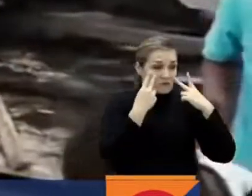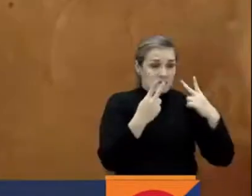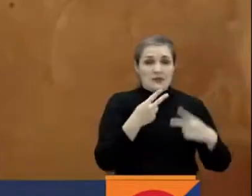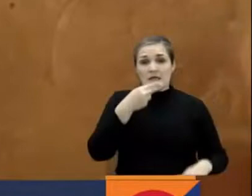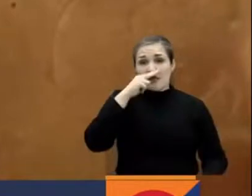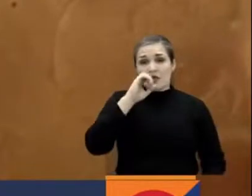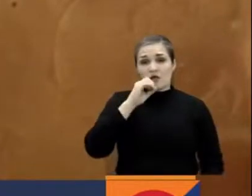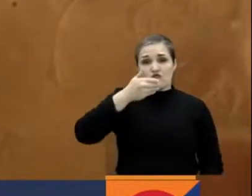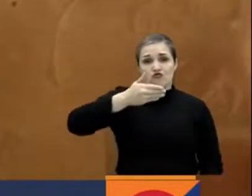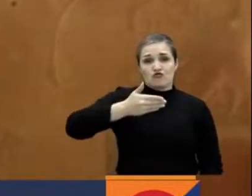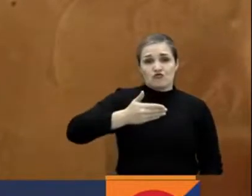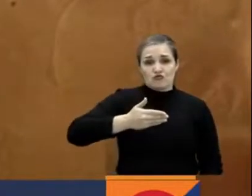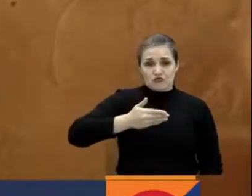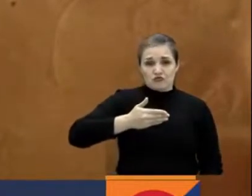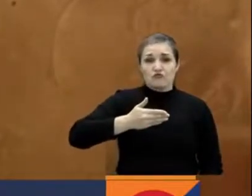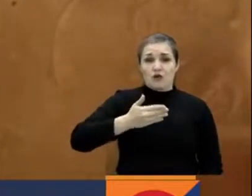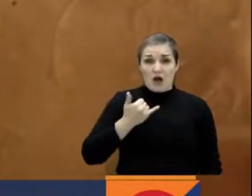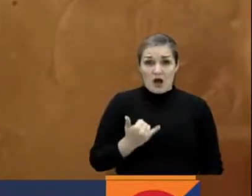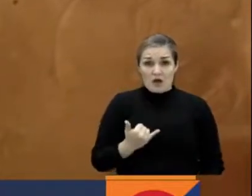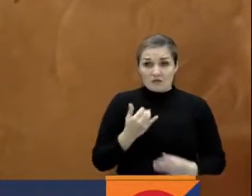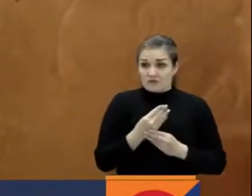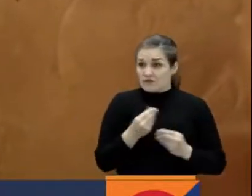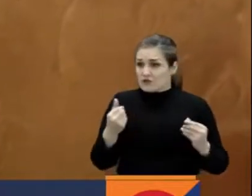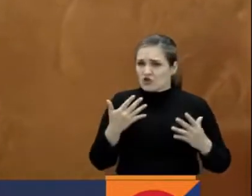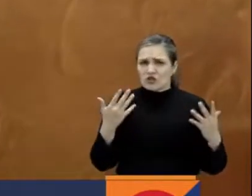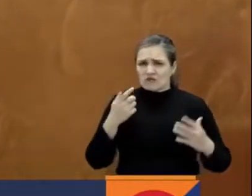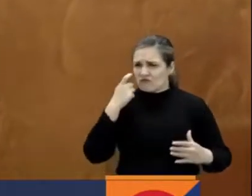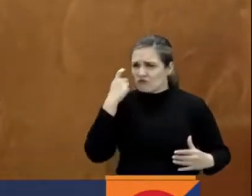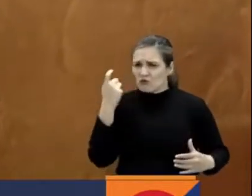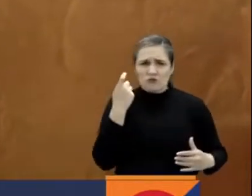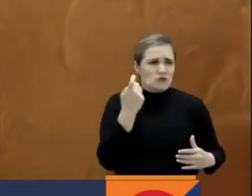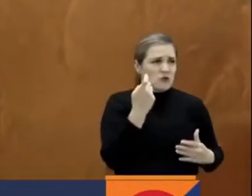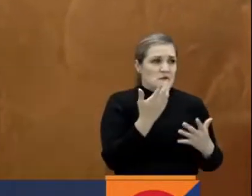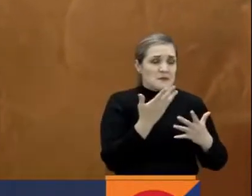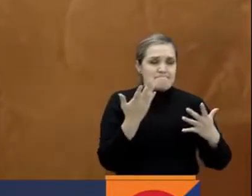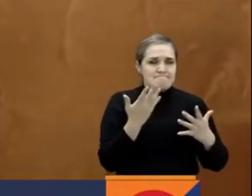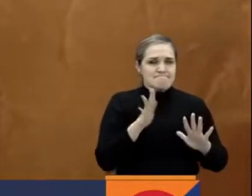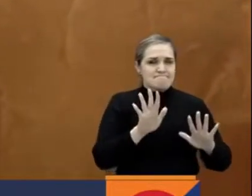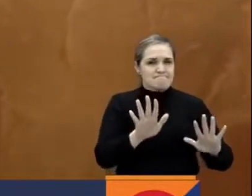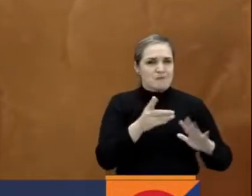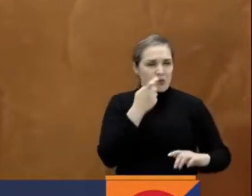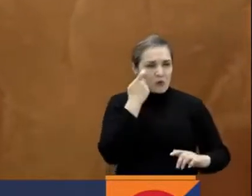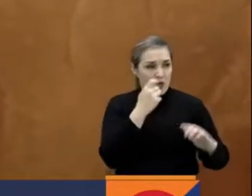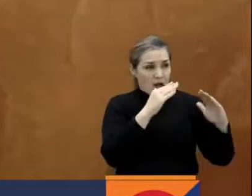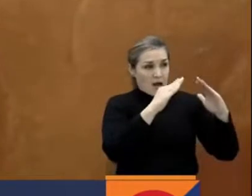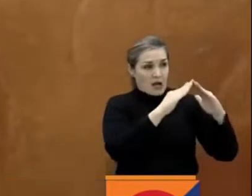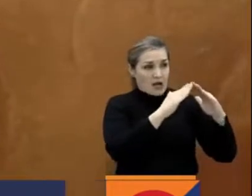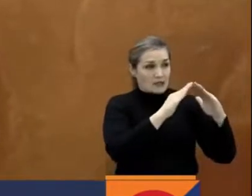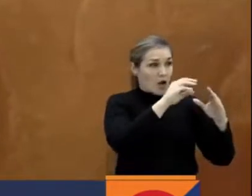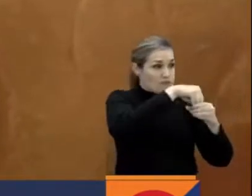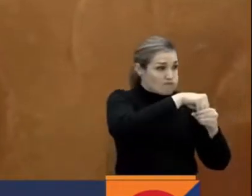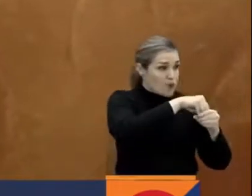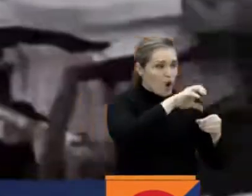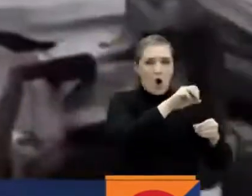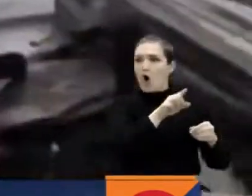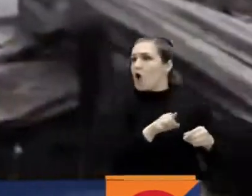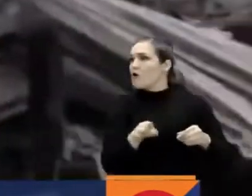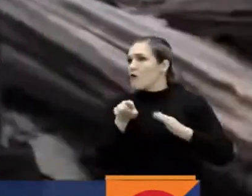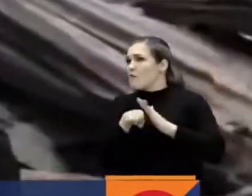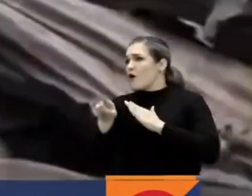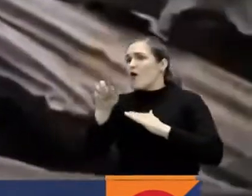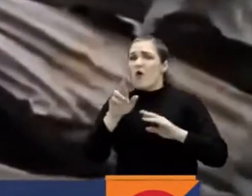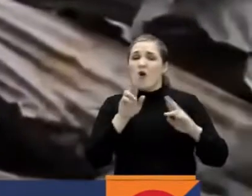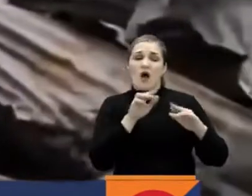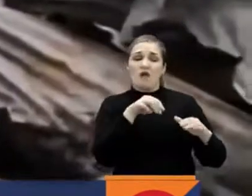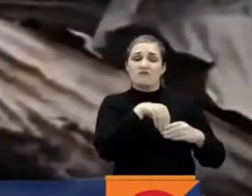niño que en este momento nadie lo encuentra y pues rogamos ojalá esté en alguna casa de familia y esperamos que no sea una